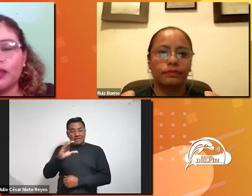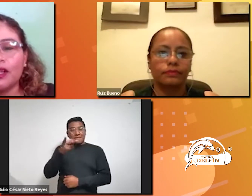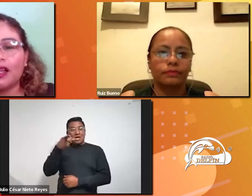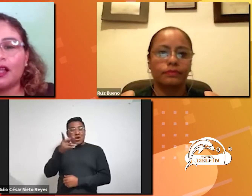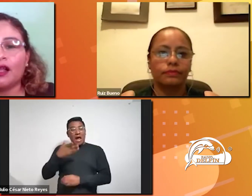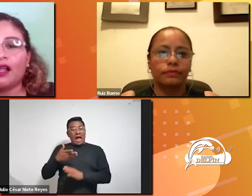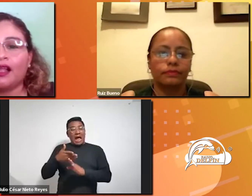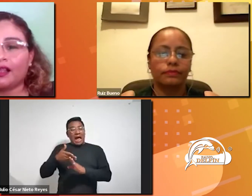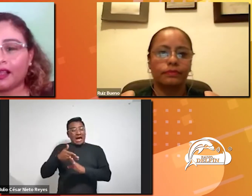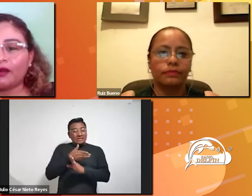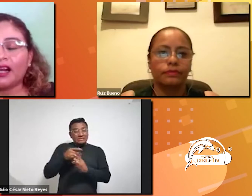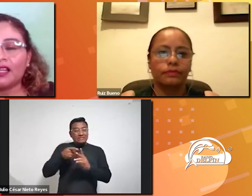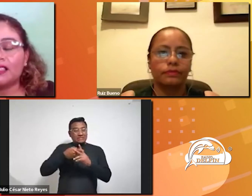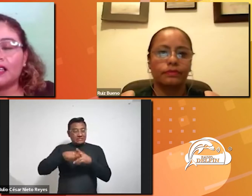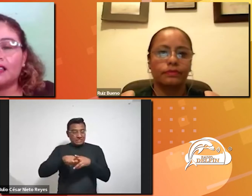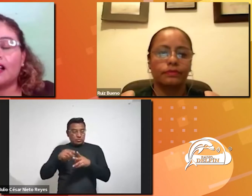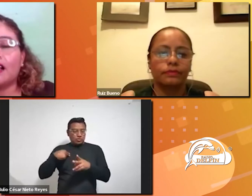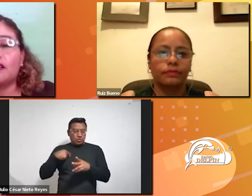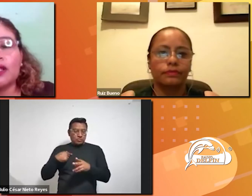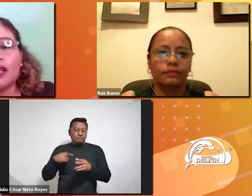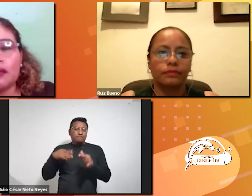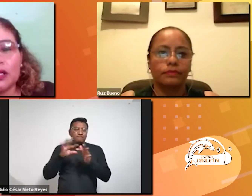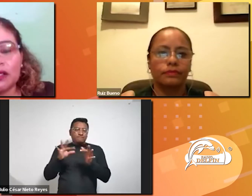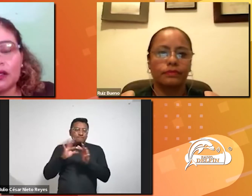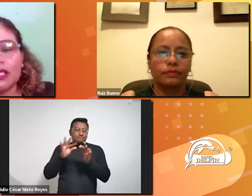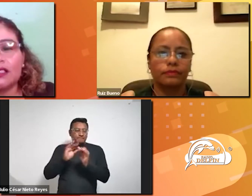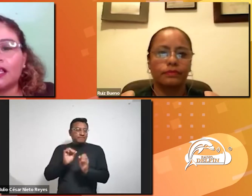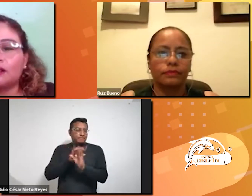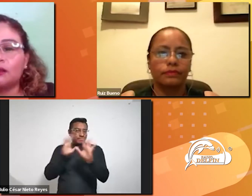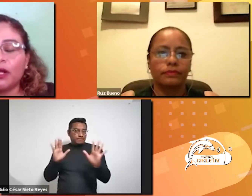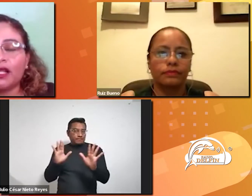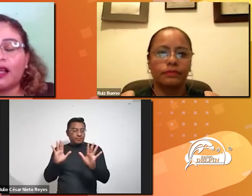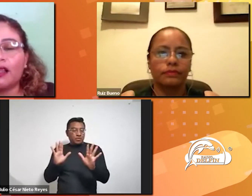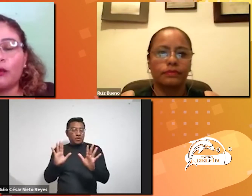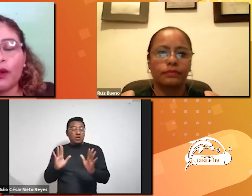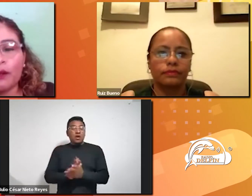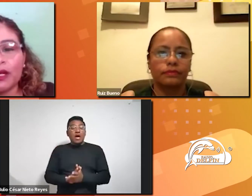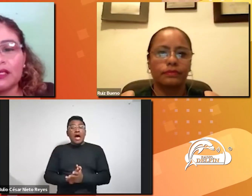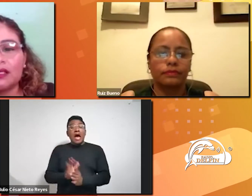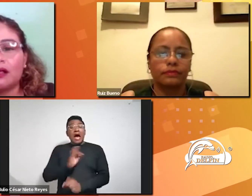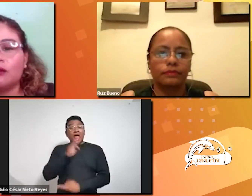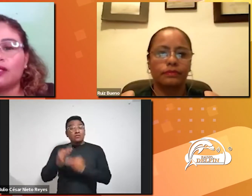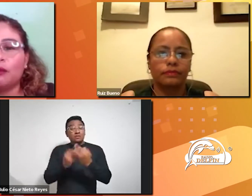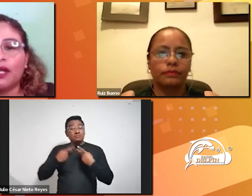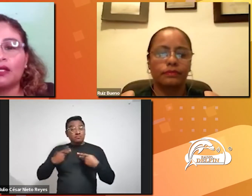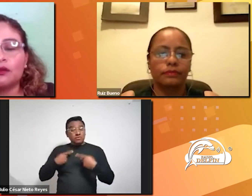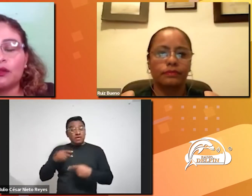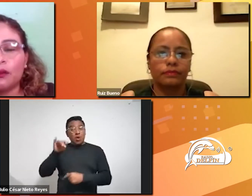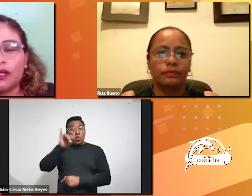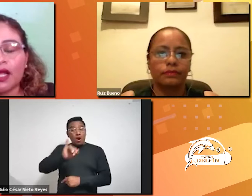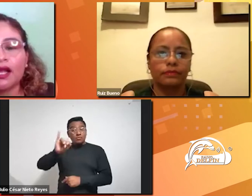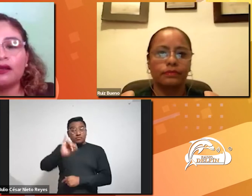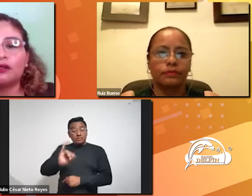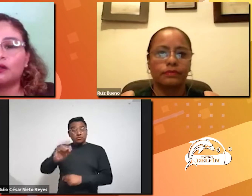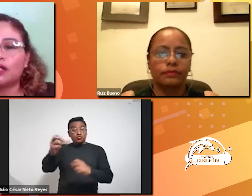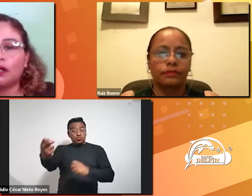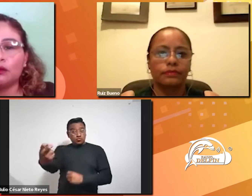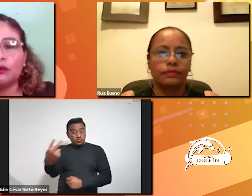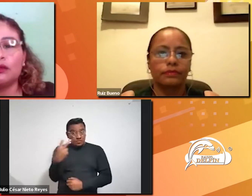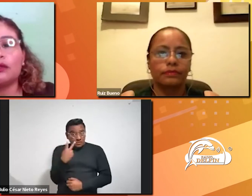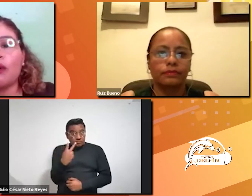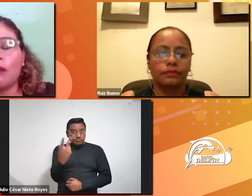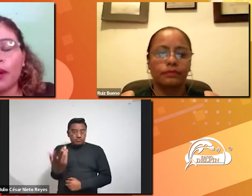de hoy, quiero agradecer a todas las personas que nos ven cada jueves, nos envían sus comentarios,